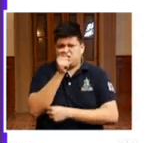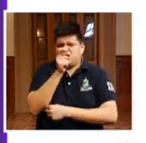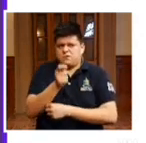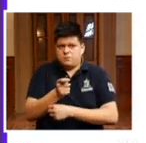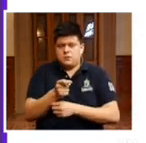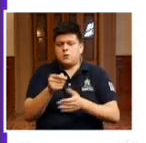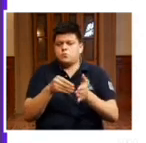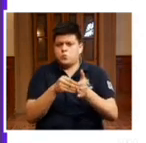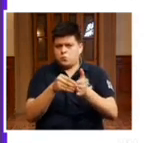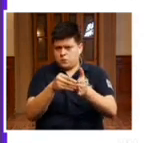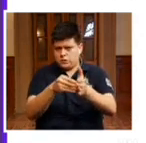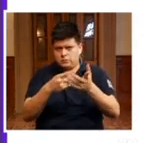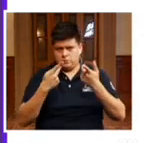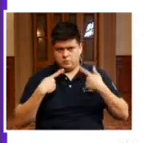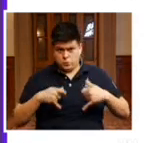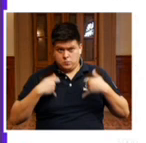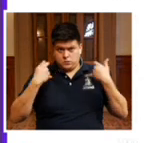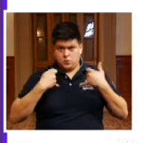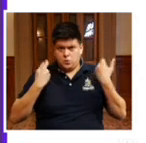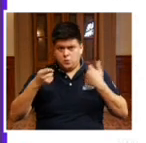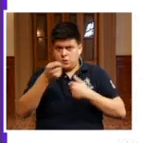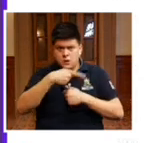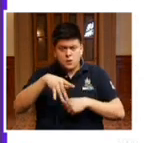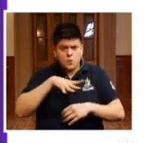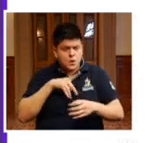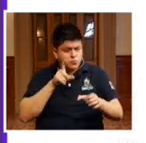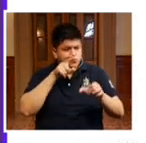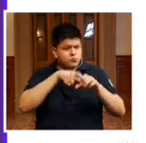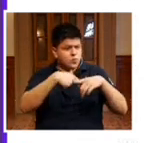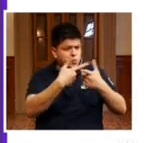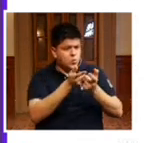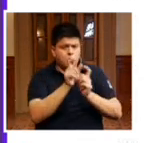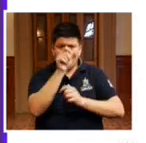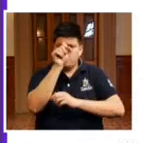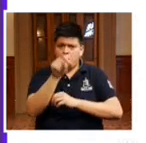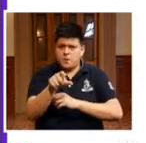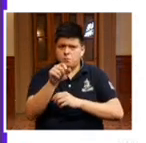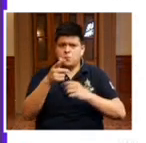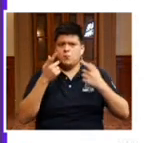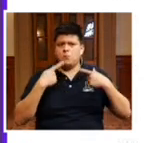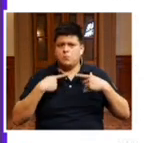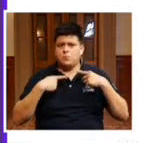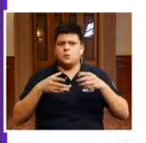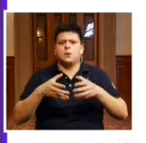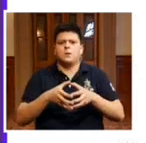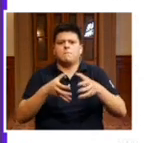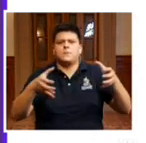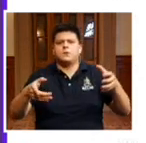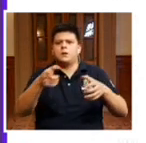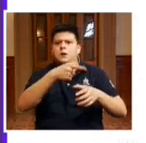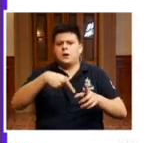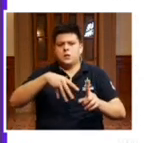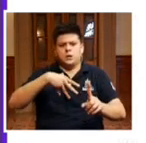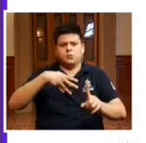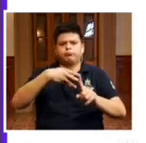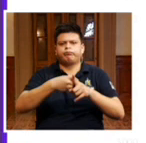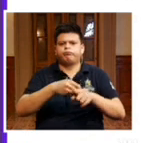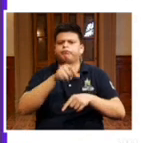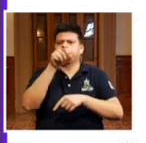siguen siendo las personas jóvenes, las que pertenecen a este grupo etario, las que más se están infectando